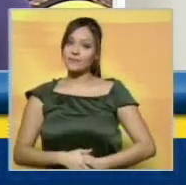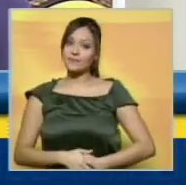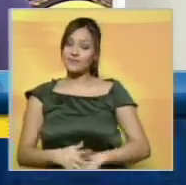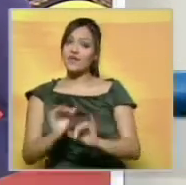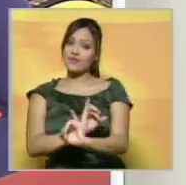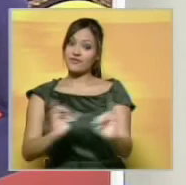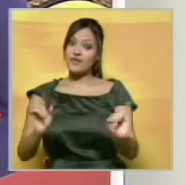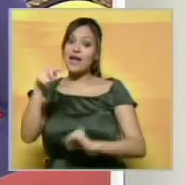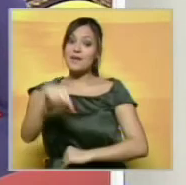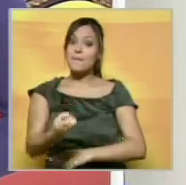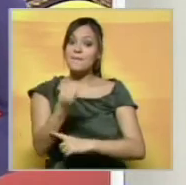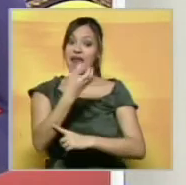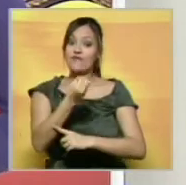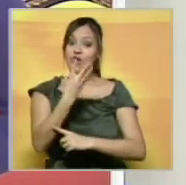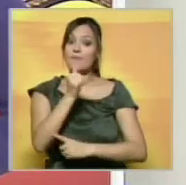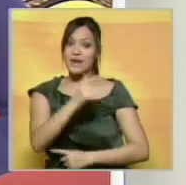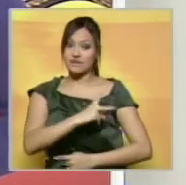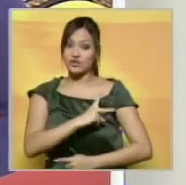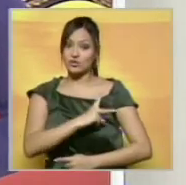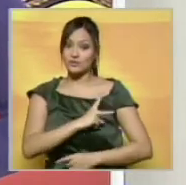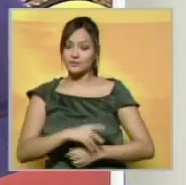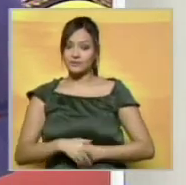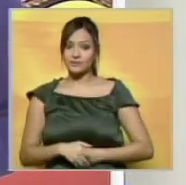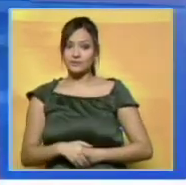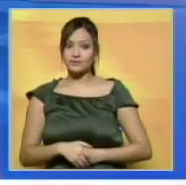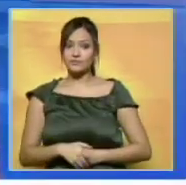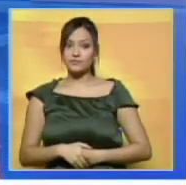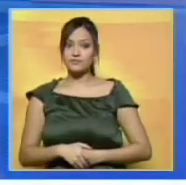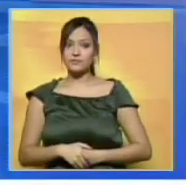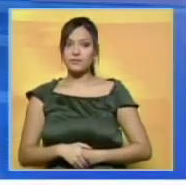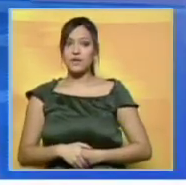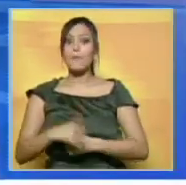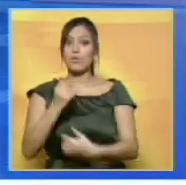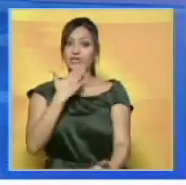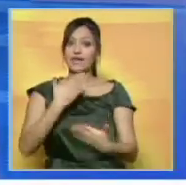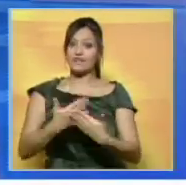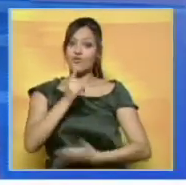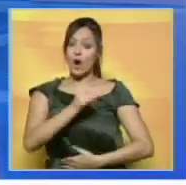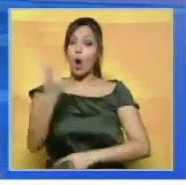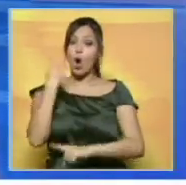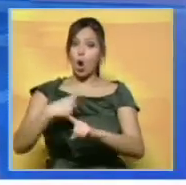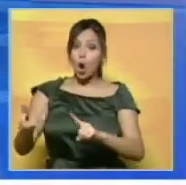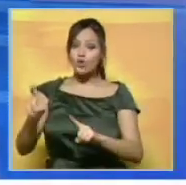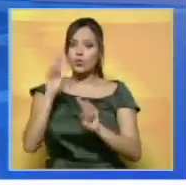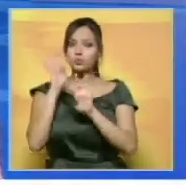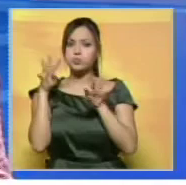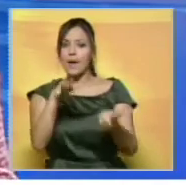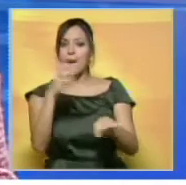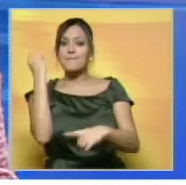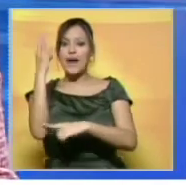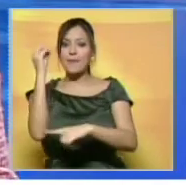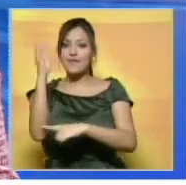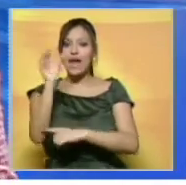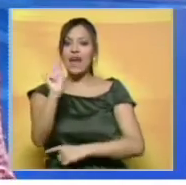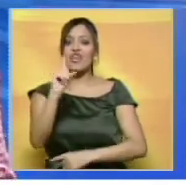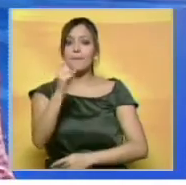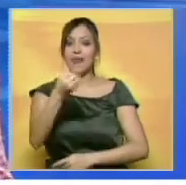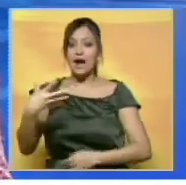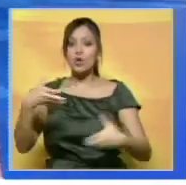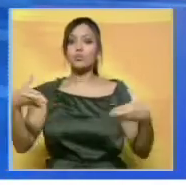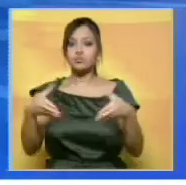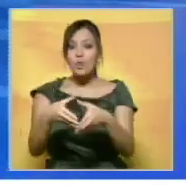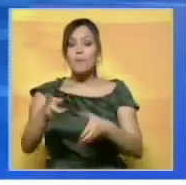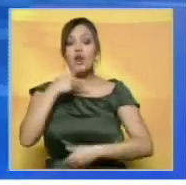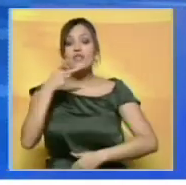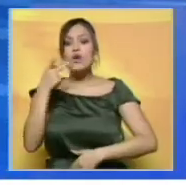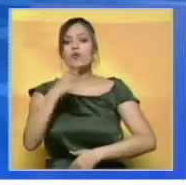Desde el Palacio de Miraflores, Liz Flores, Noticiero Venevisión. Muchísimas gracias, Liz. La fracción parlamentaria de Acción Democrática fija posición